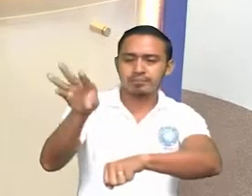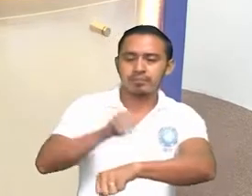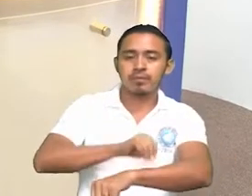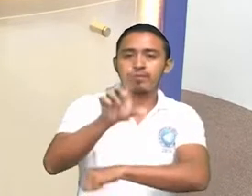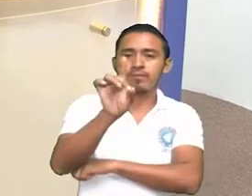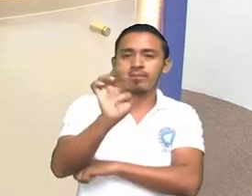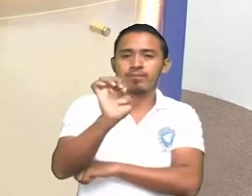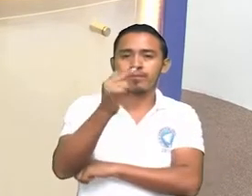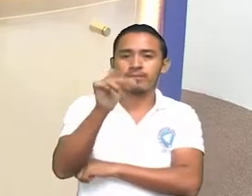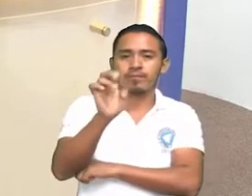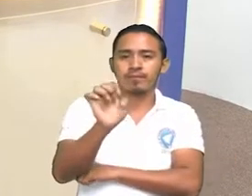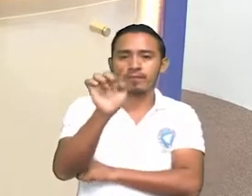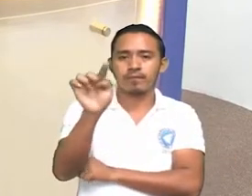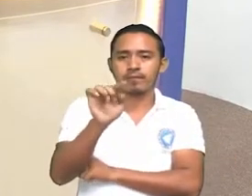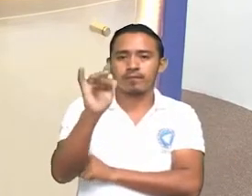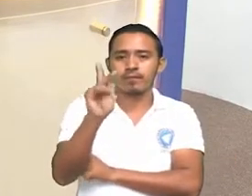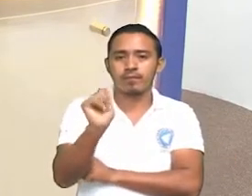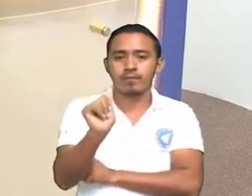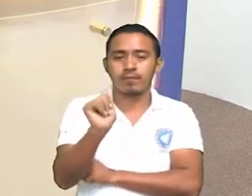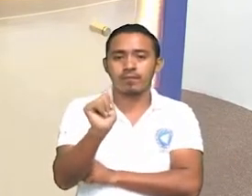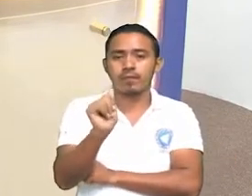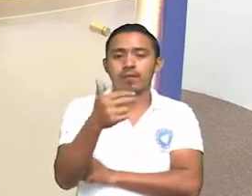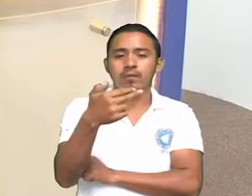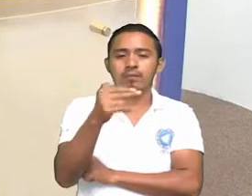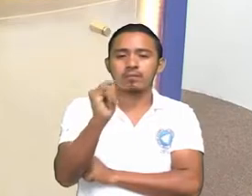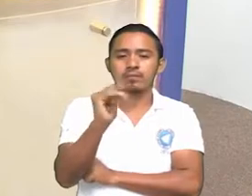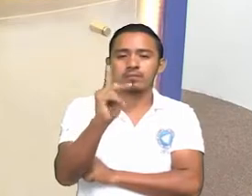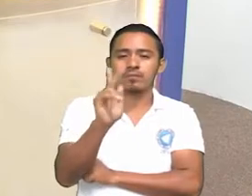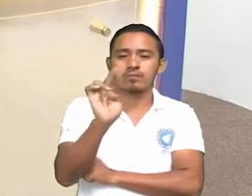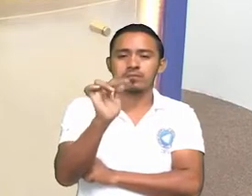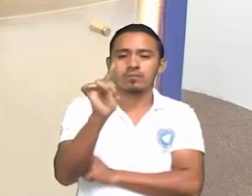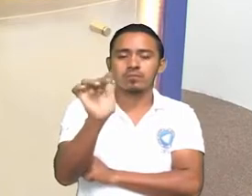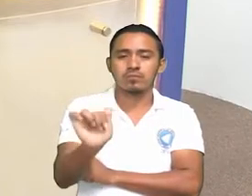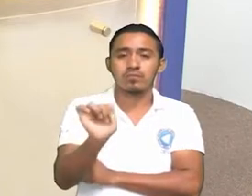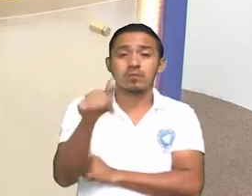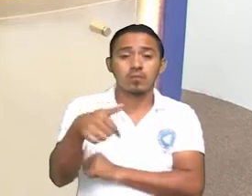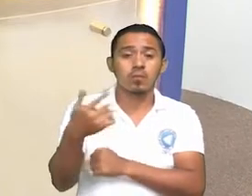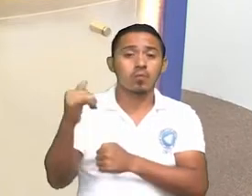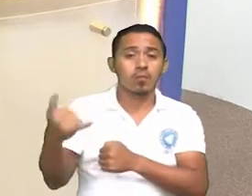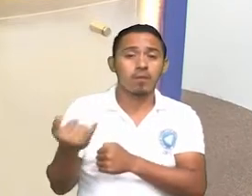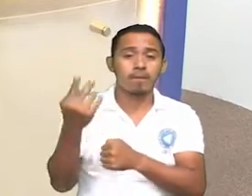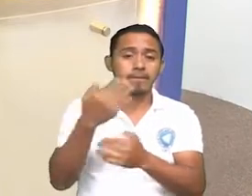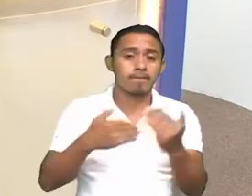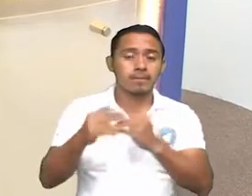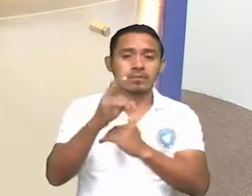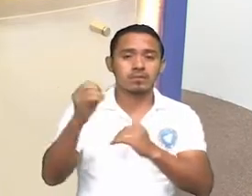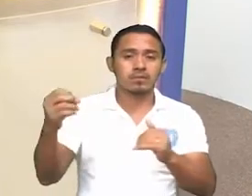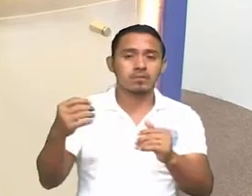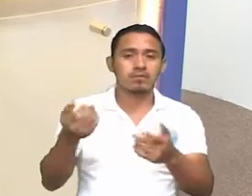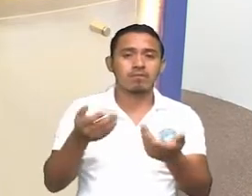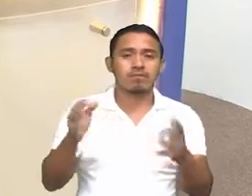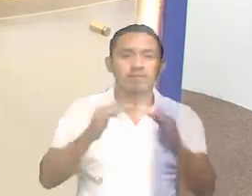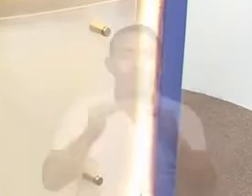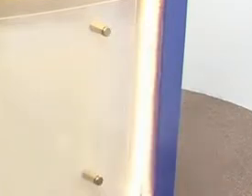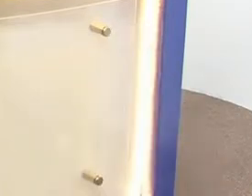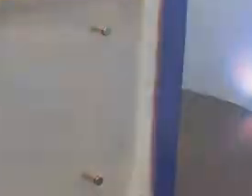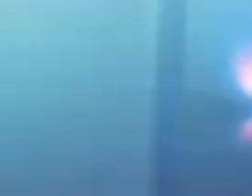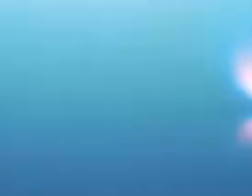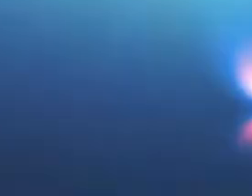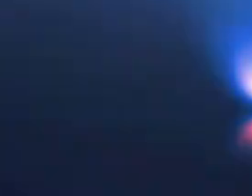dengue, Zika y Chikungunya. Este jueves, más de 200 viviendas del barrio La Tenderí fueron fumigadas.